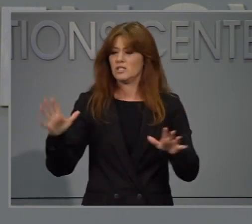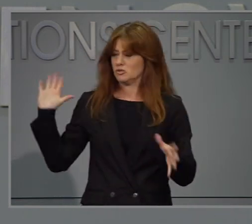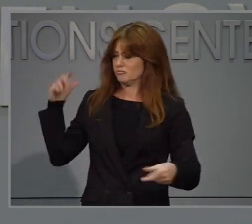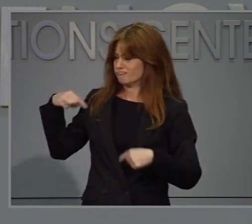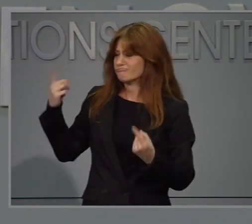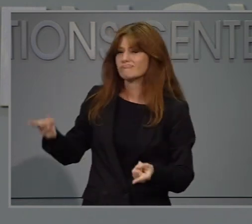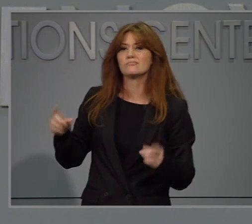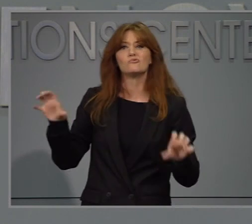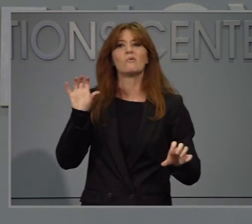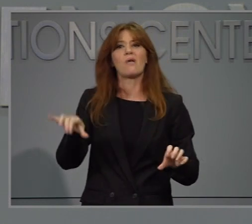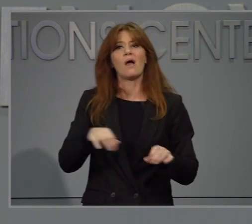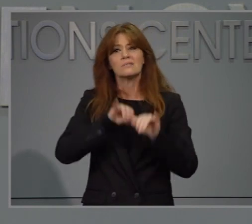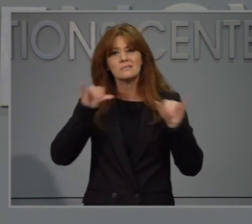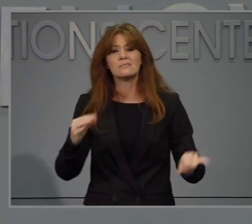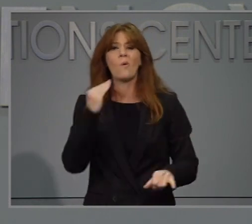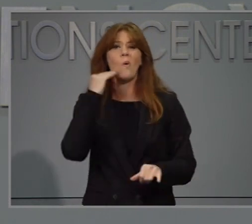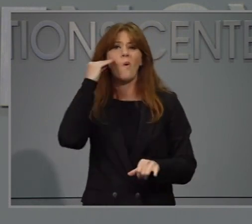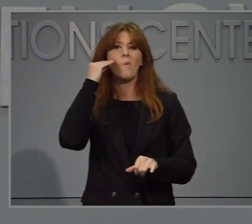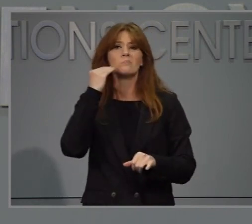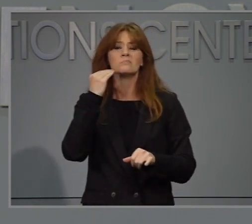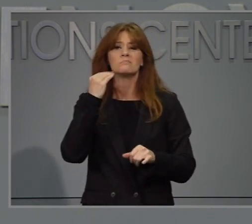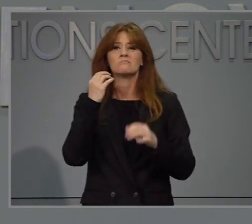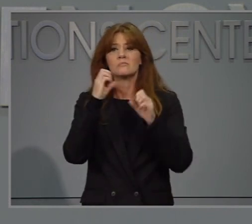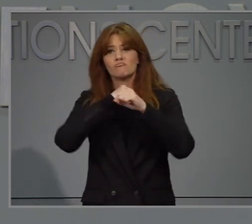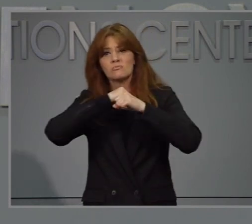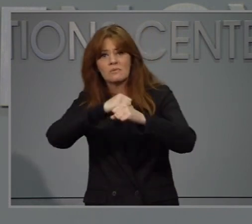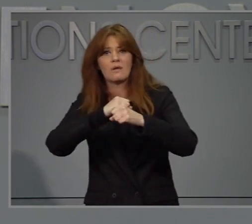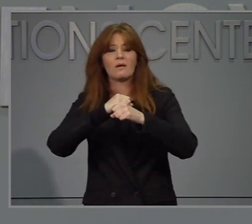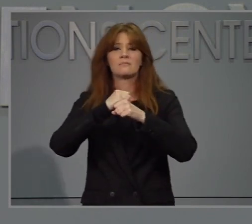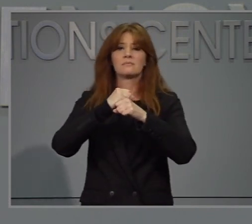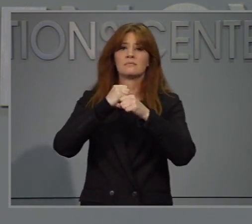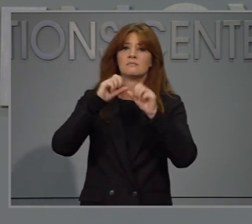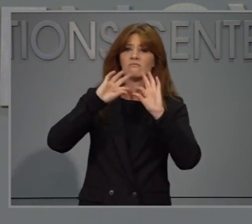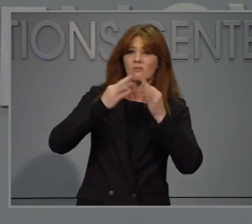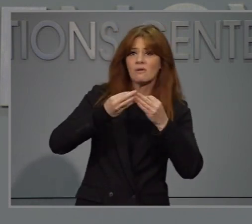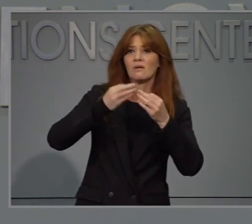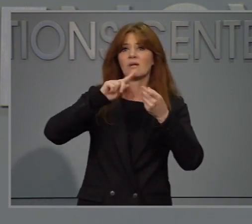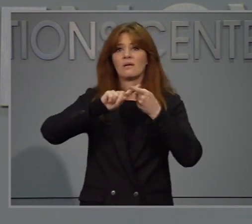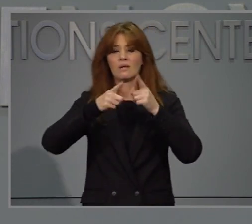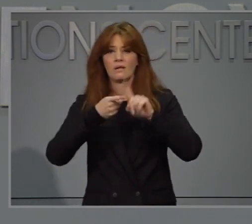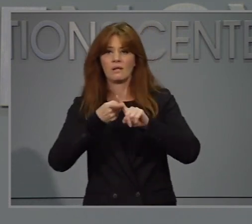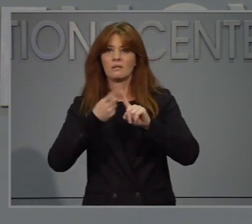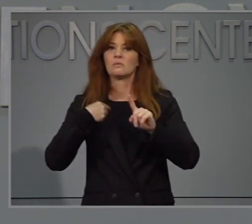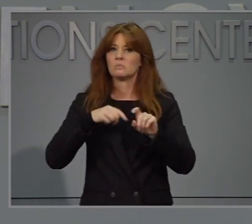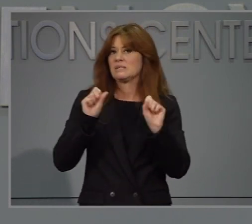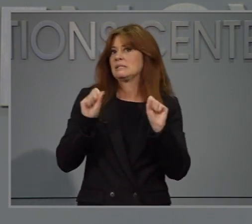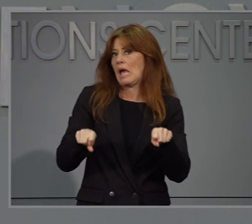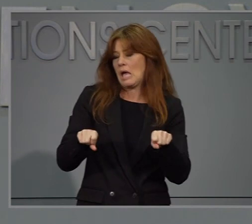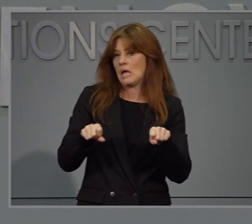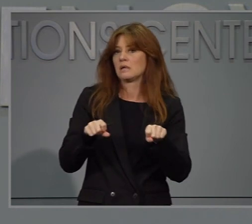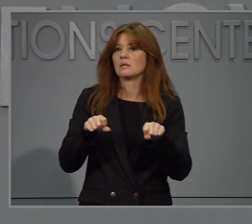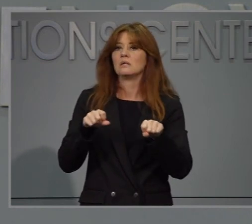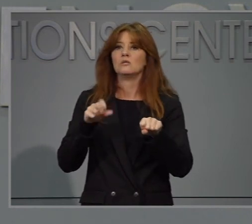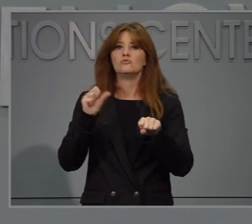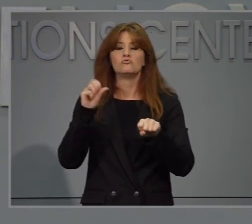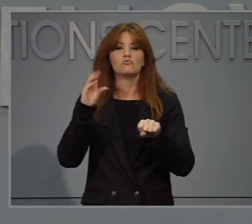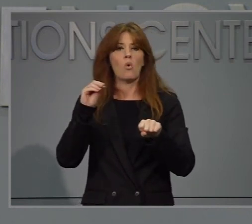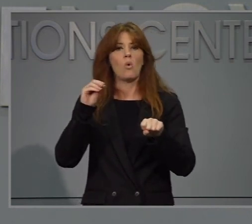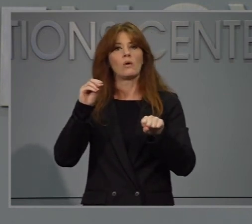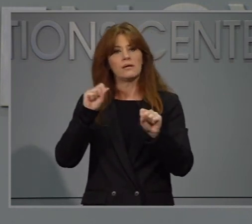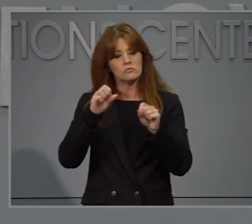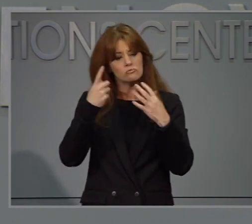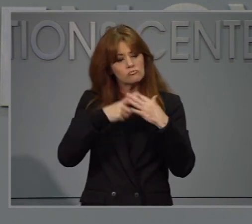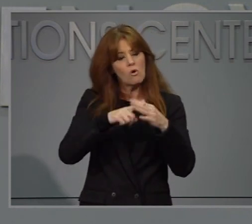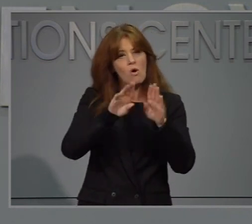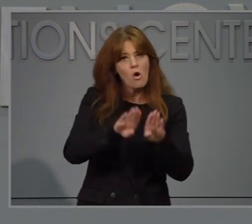las restricciones. Nosotros sabemos que es quedarnos en casa y proteger a nuestros seres amados y a la comunidad,